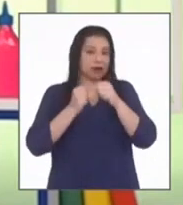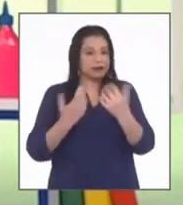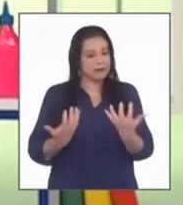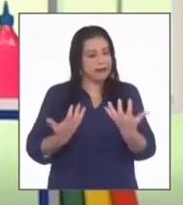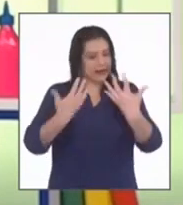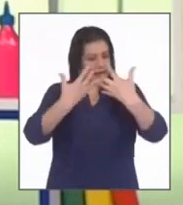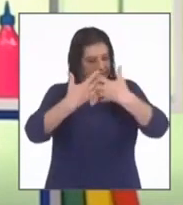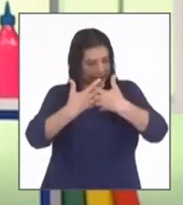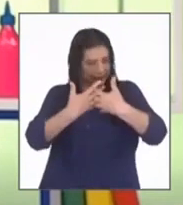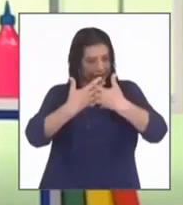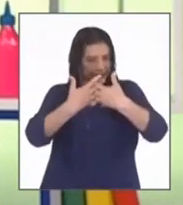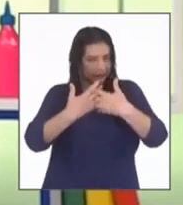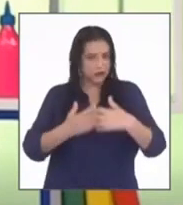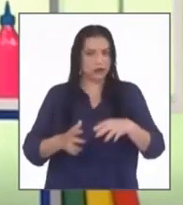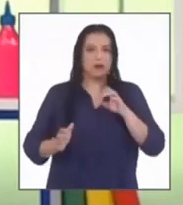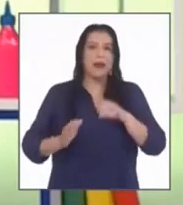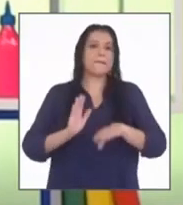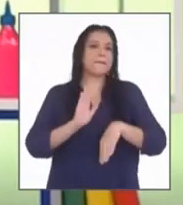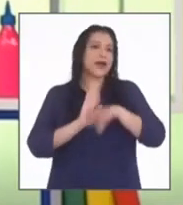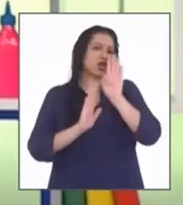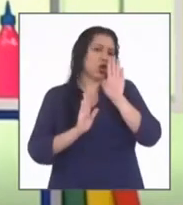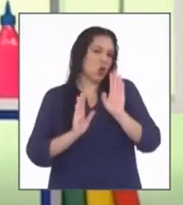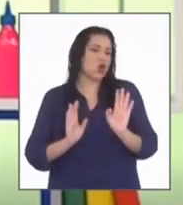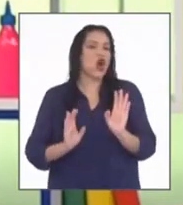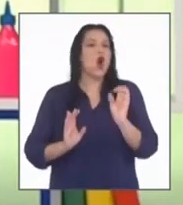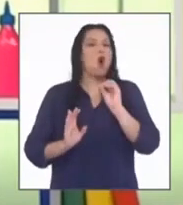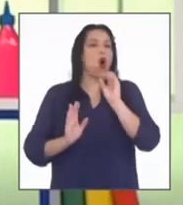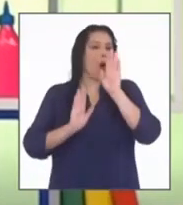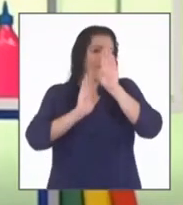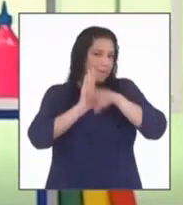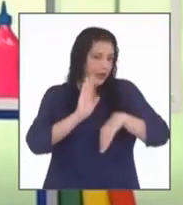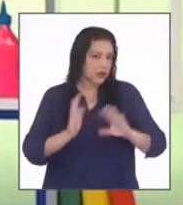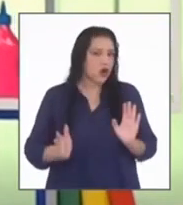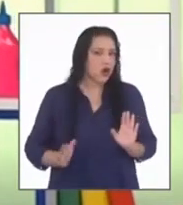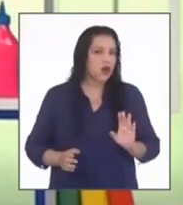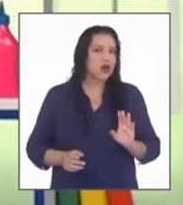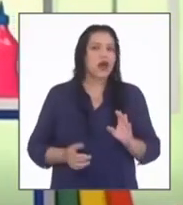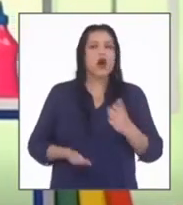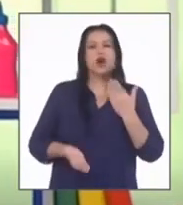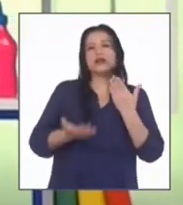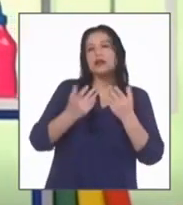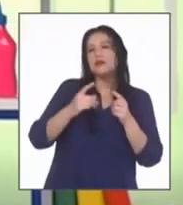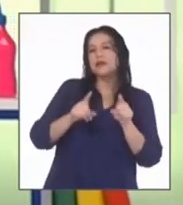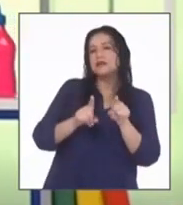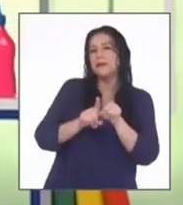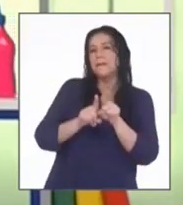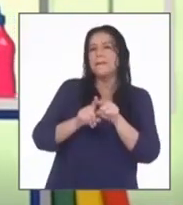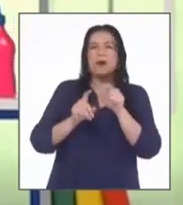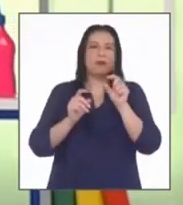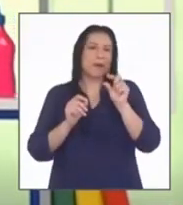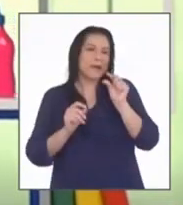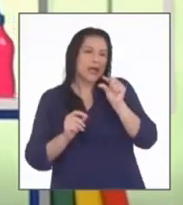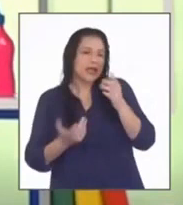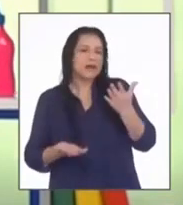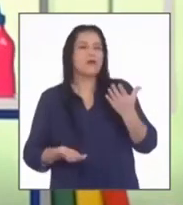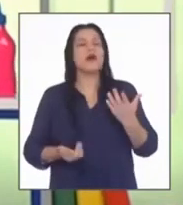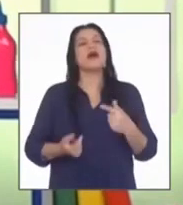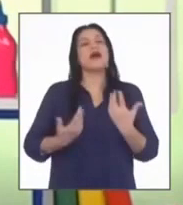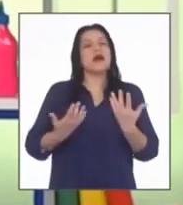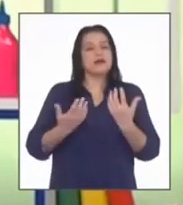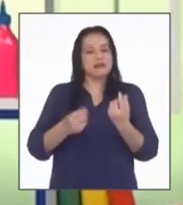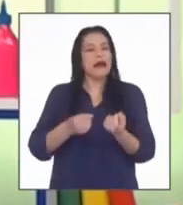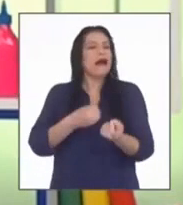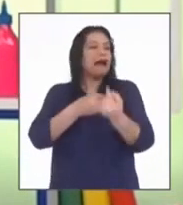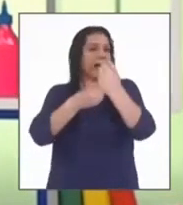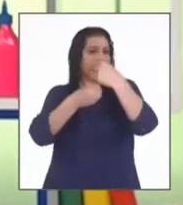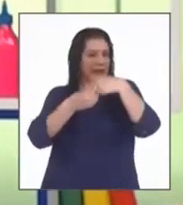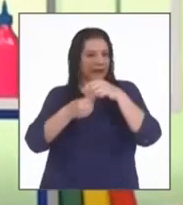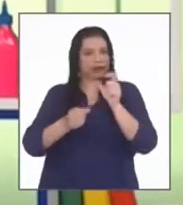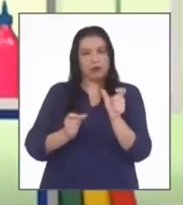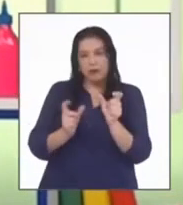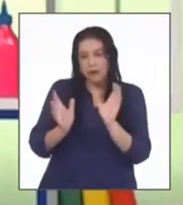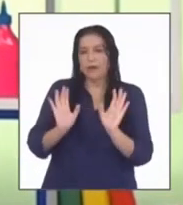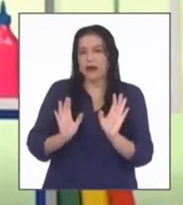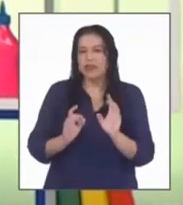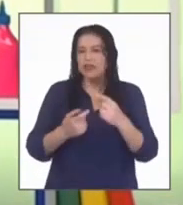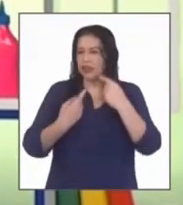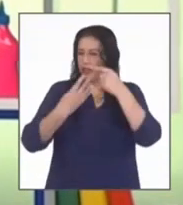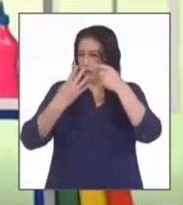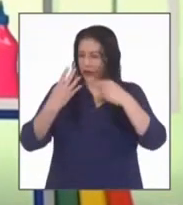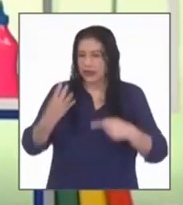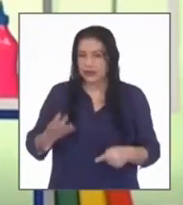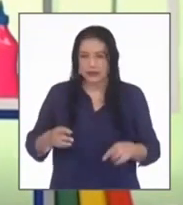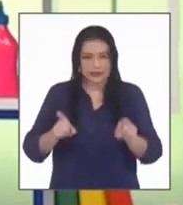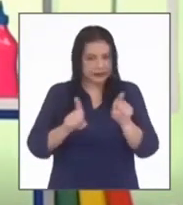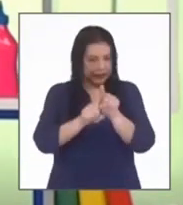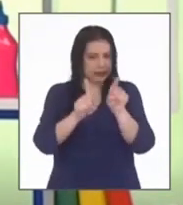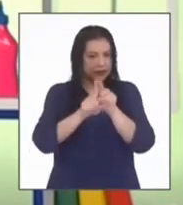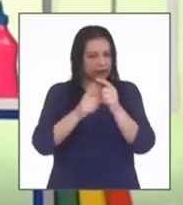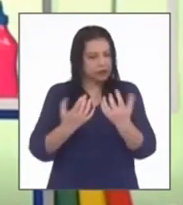relacionados con expresiones como es mayor que, es menor que, a lo mucho, como mínimo, está comprendido entre, etc. Y que a su